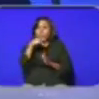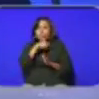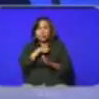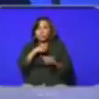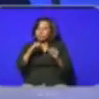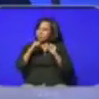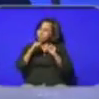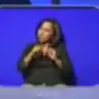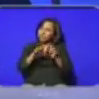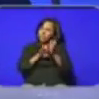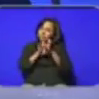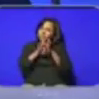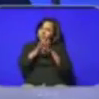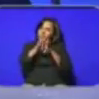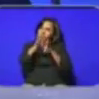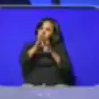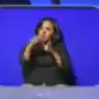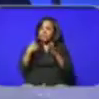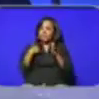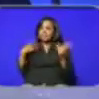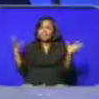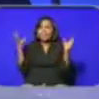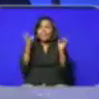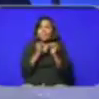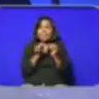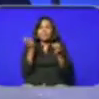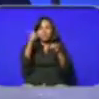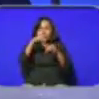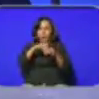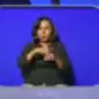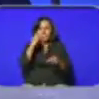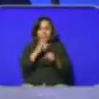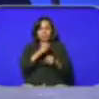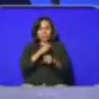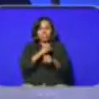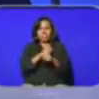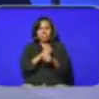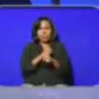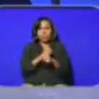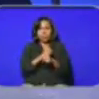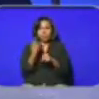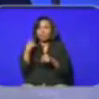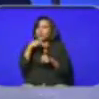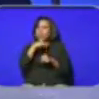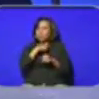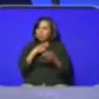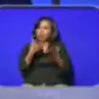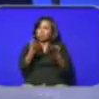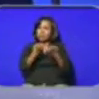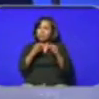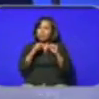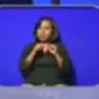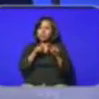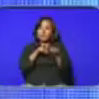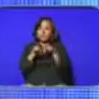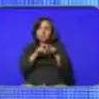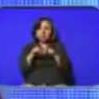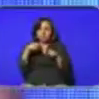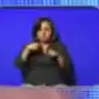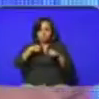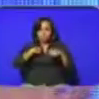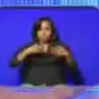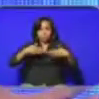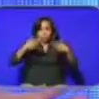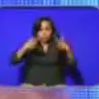seguir generando empleo, y nosotros como país, nosotros queremos ser competitivos. Yo como panameño me